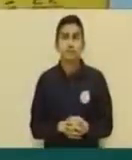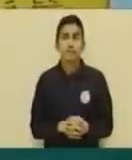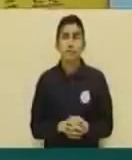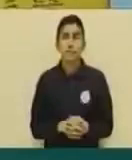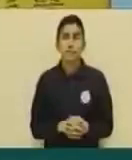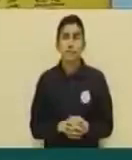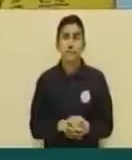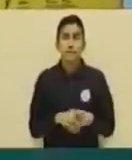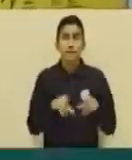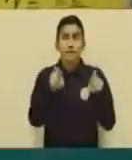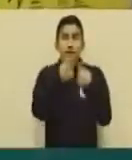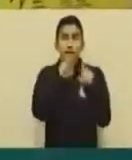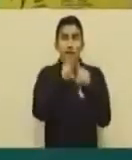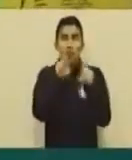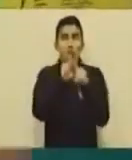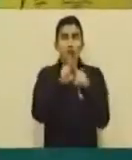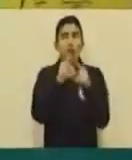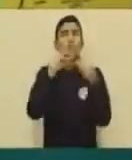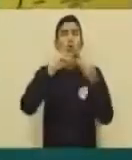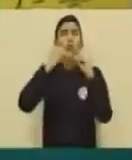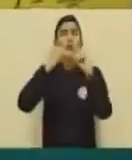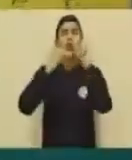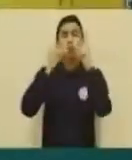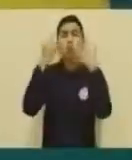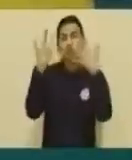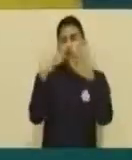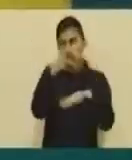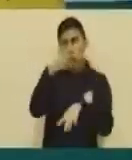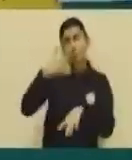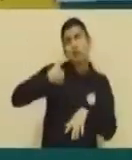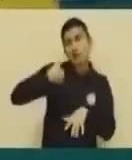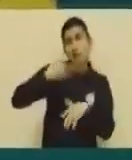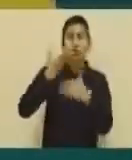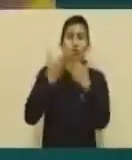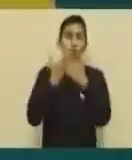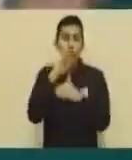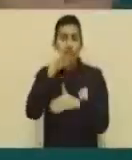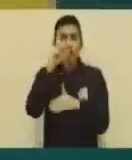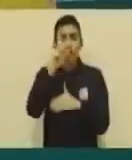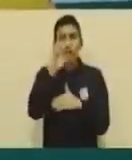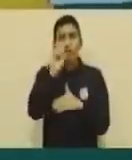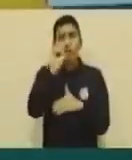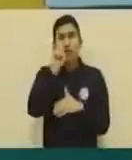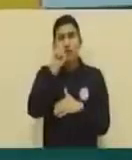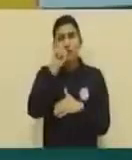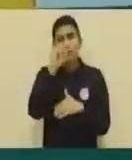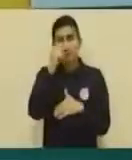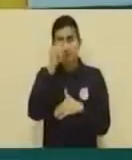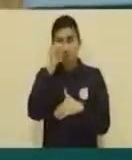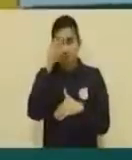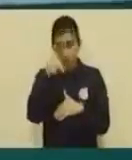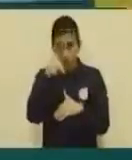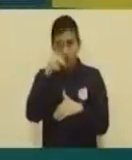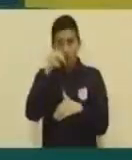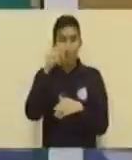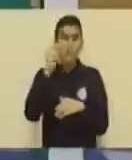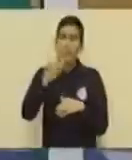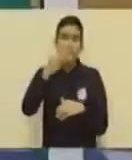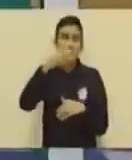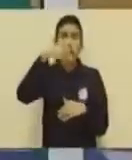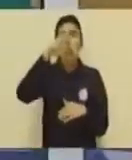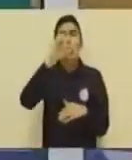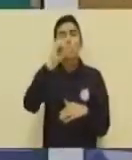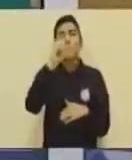Igual que el tirador número 1, ¿verdad? También tenemos que obtener nuestra desviación media y para eso pues hacemos el mismo procedimiento, la